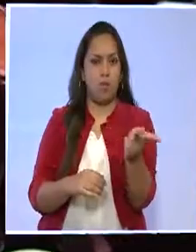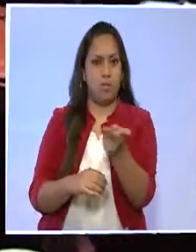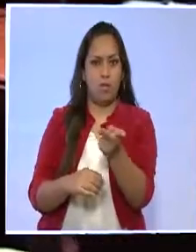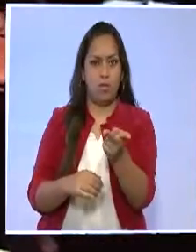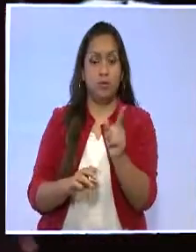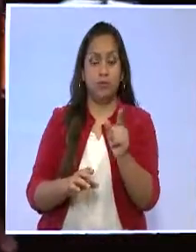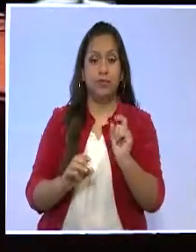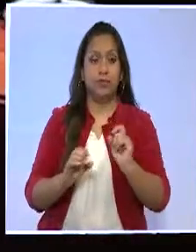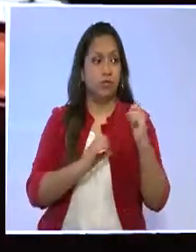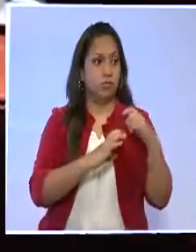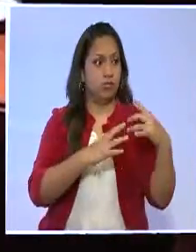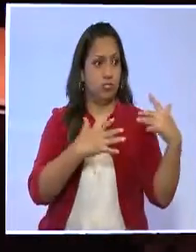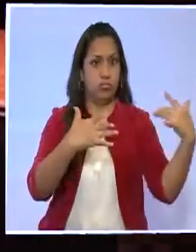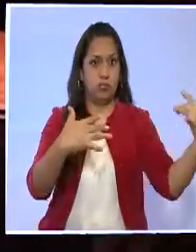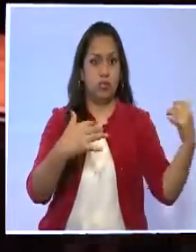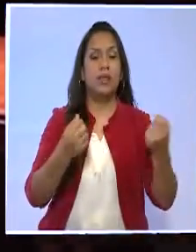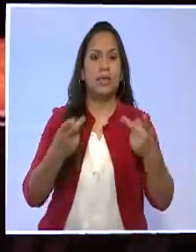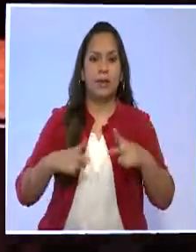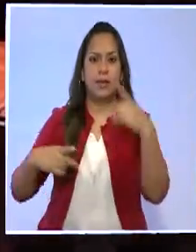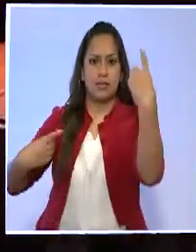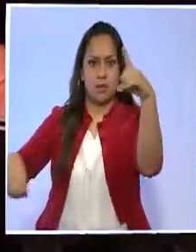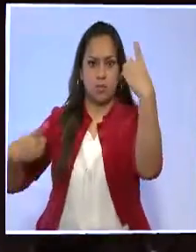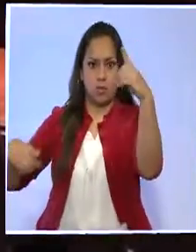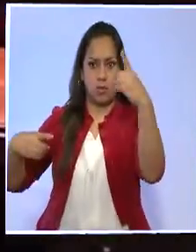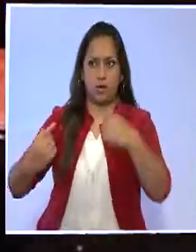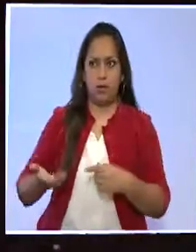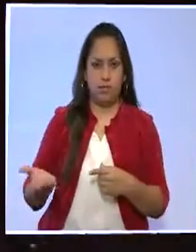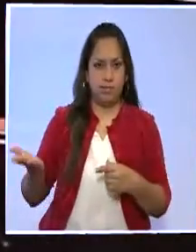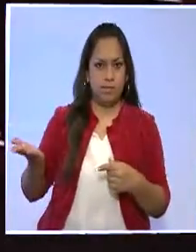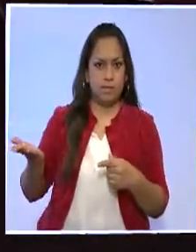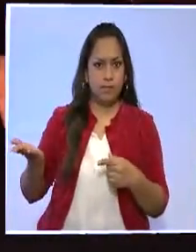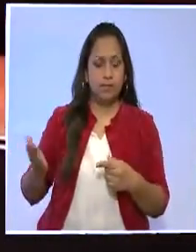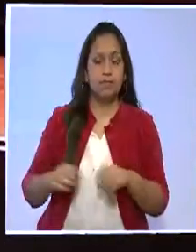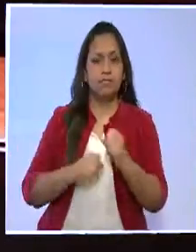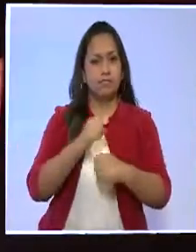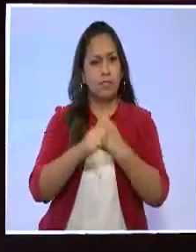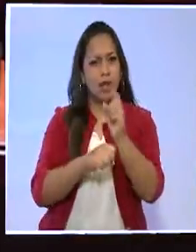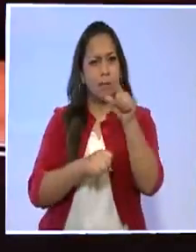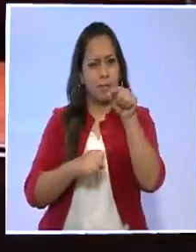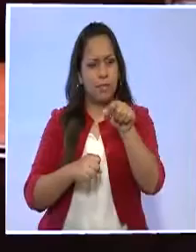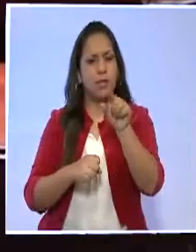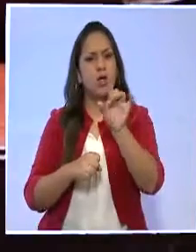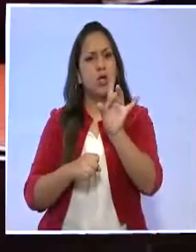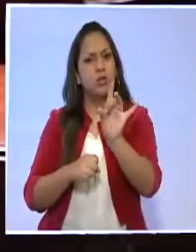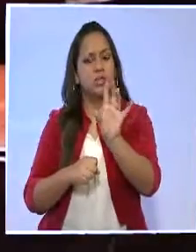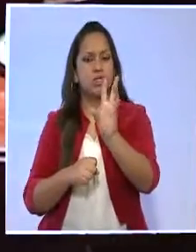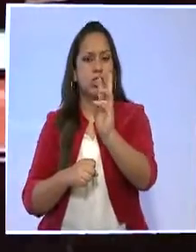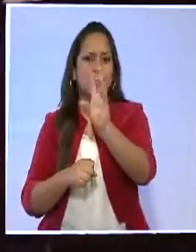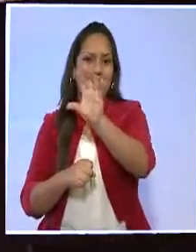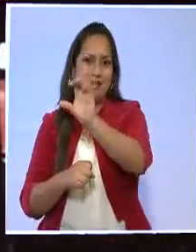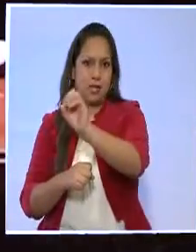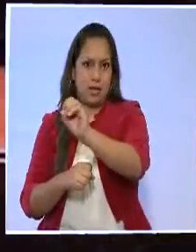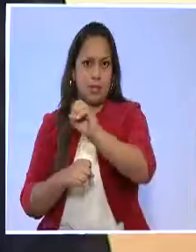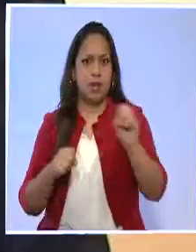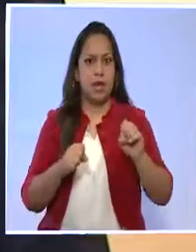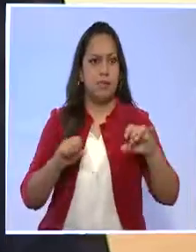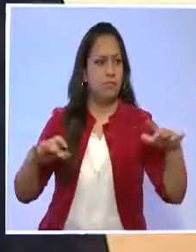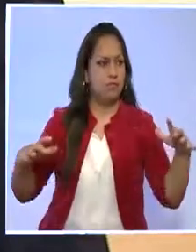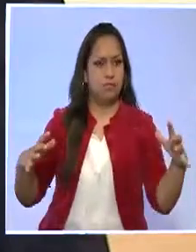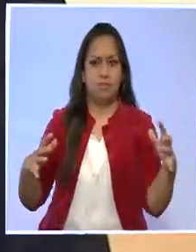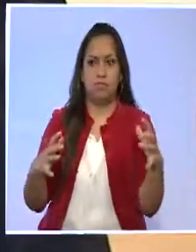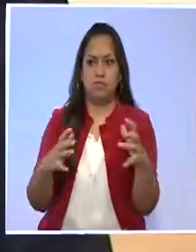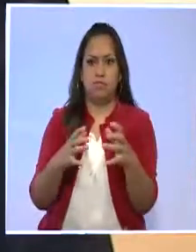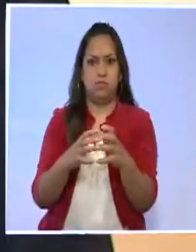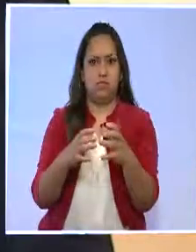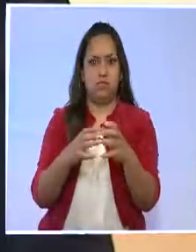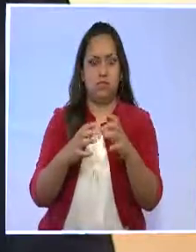y la cámara de pitazos para la década del 60 ya comenzó a funcionar sistemas unicamerales 70 con la